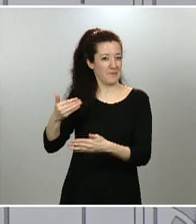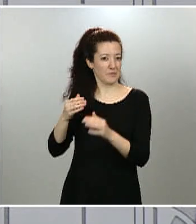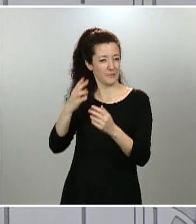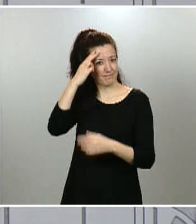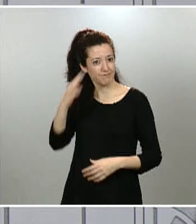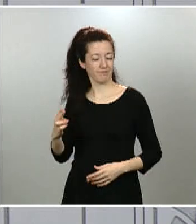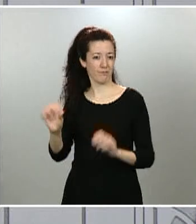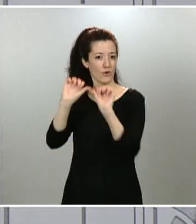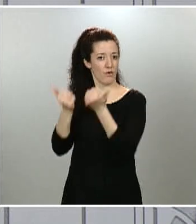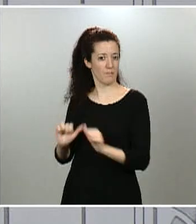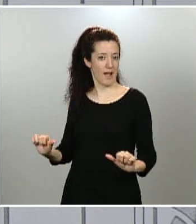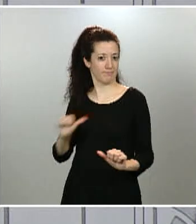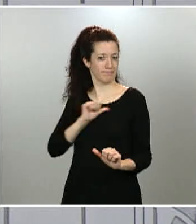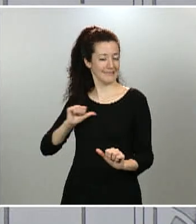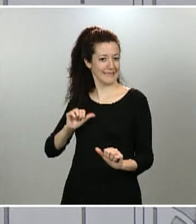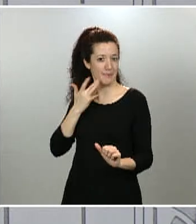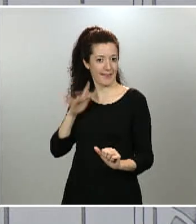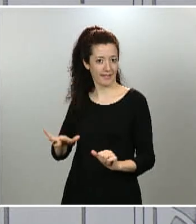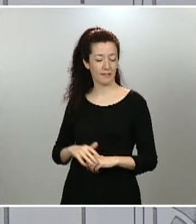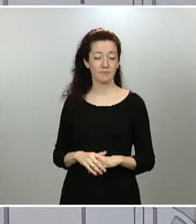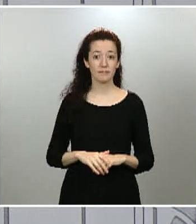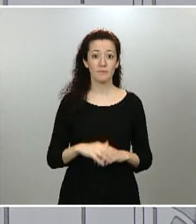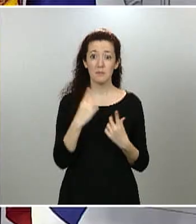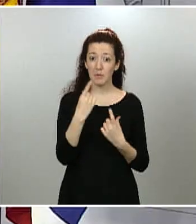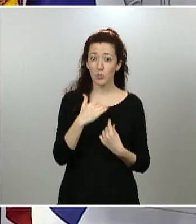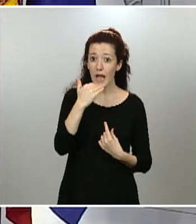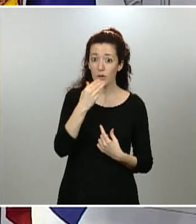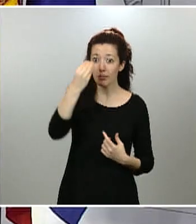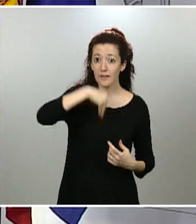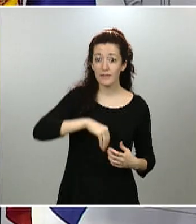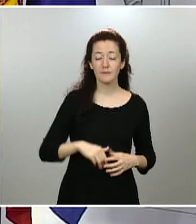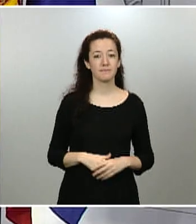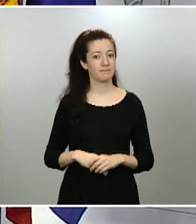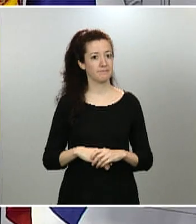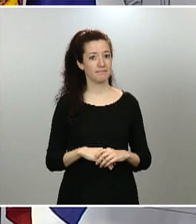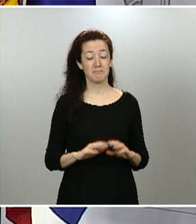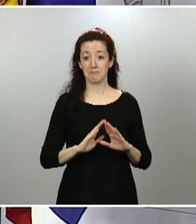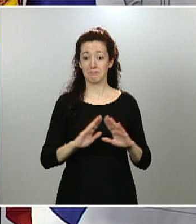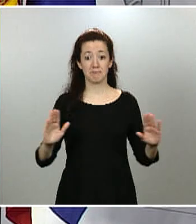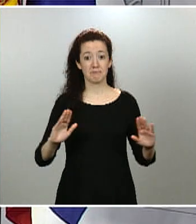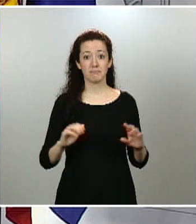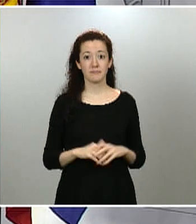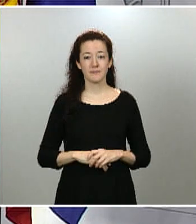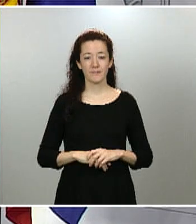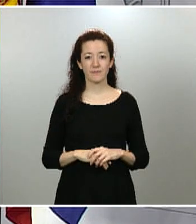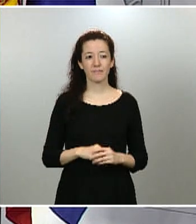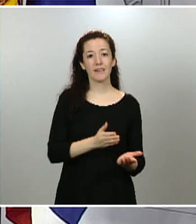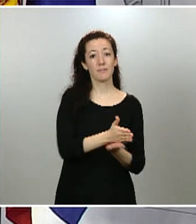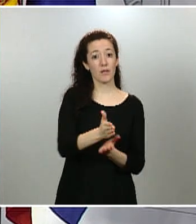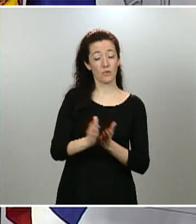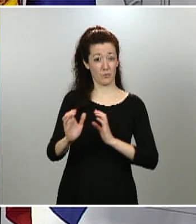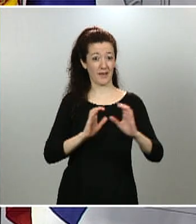No sé si me dejo alguna de las preguntas. Bueno, básicamente eran esas. Me preguntan muchos medios sobre las